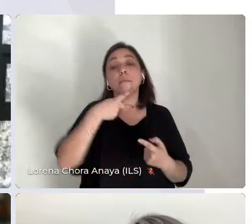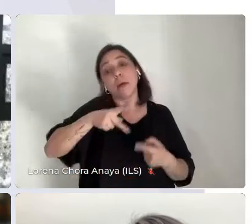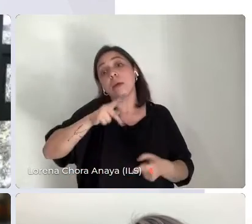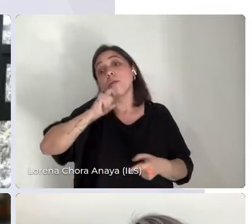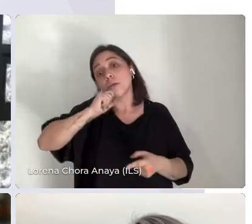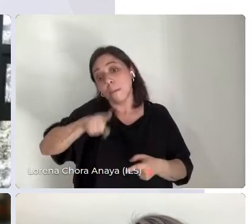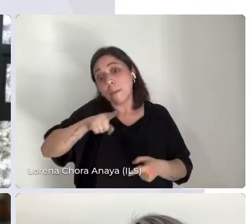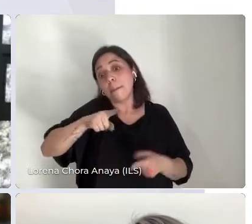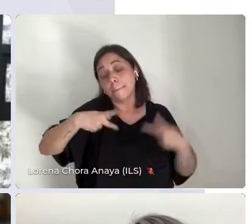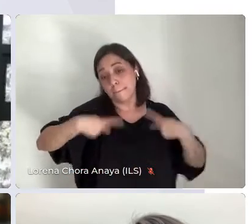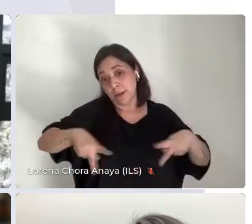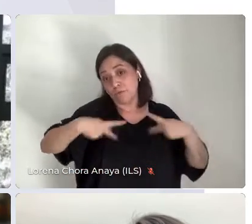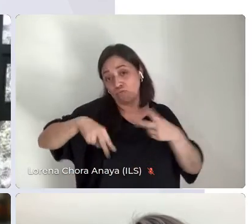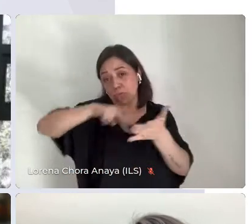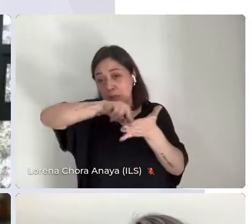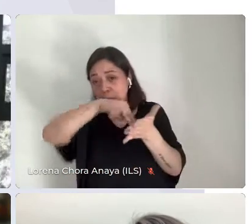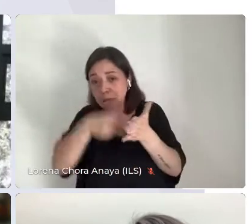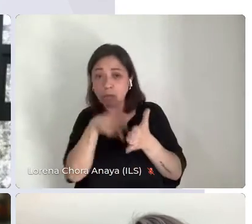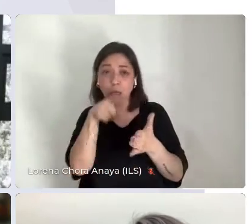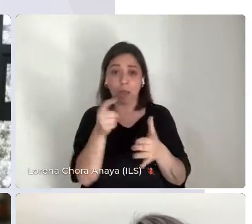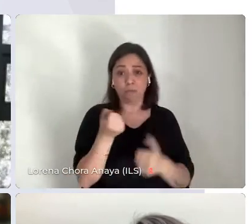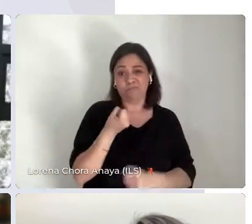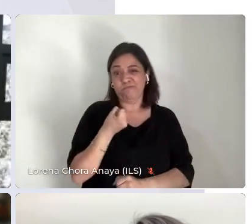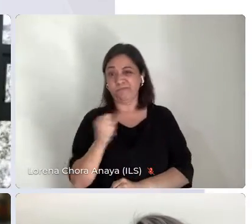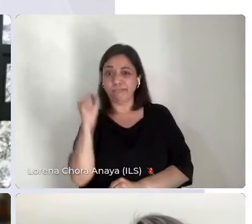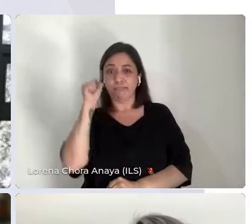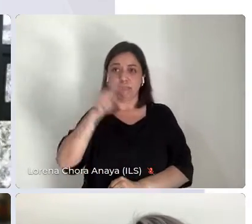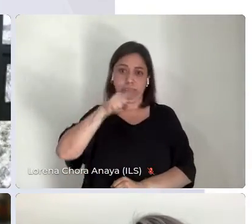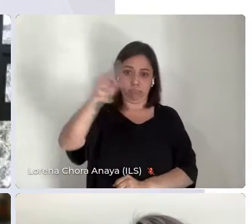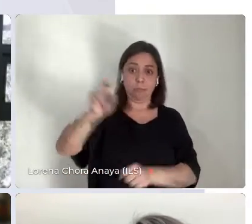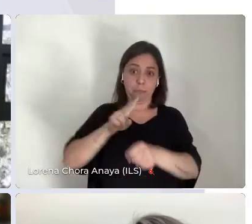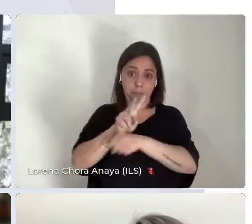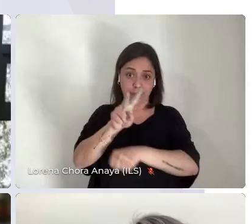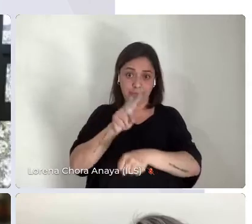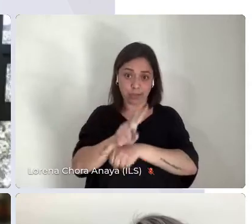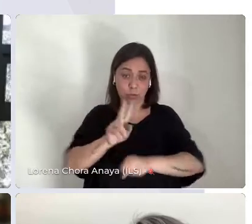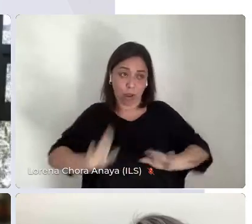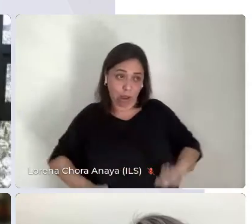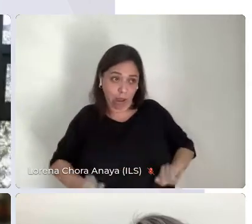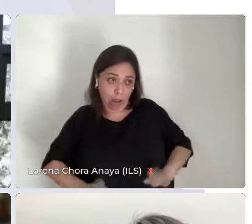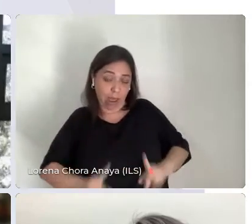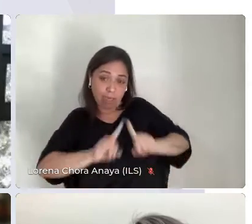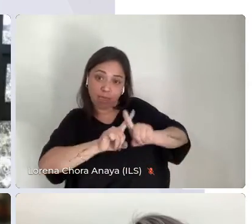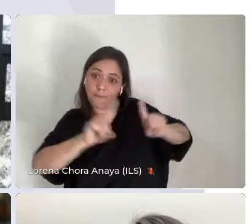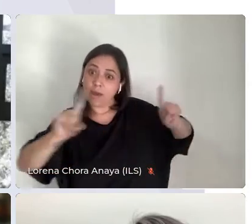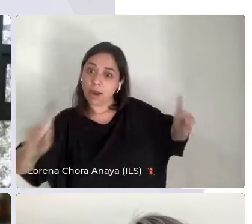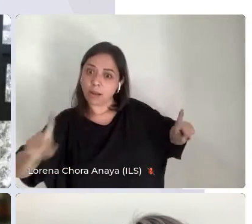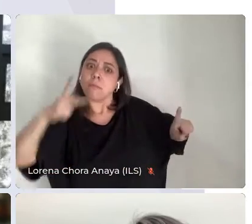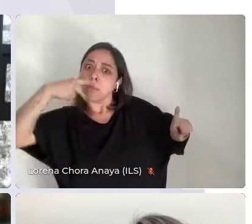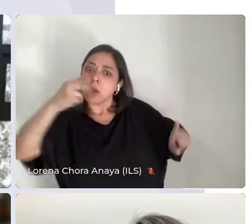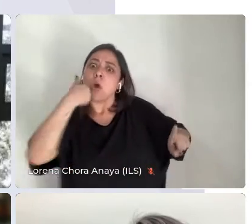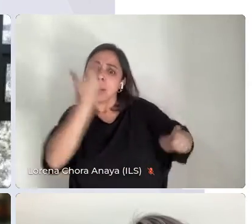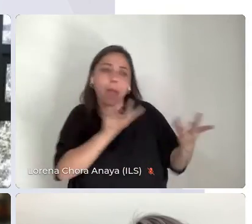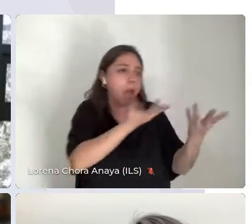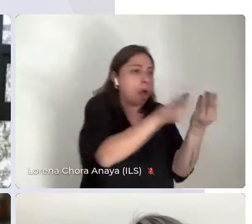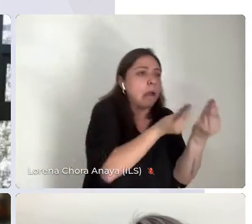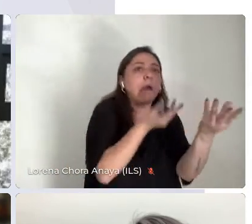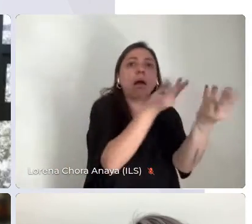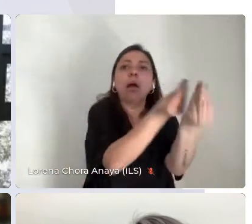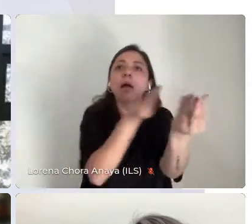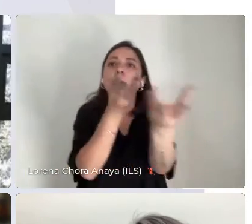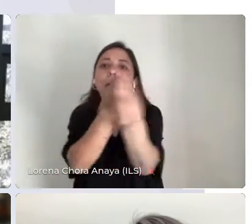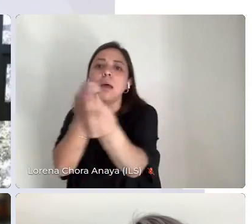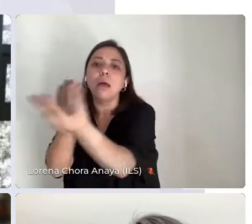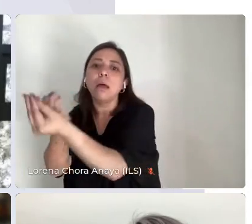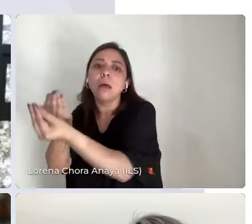súper altamente calificadas de Venezuela, son bien diferentes y queríamos trabajar con todo el mundo y con todo lo que nos